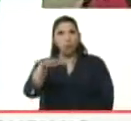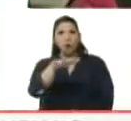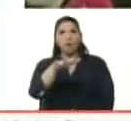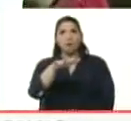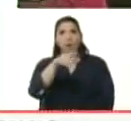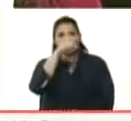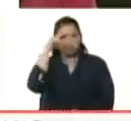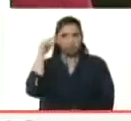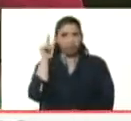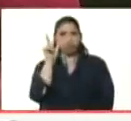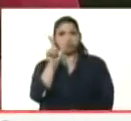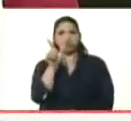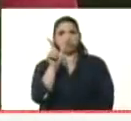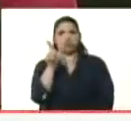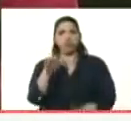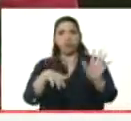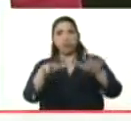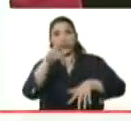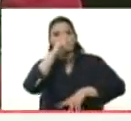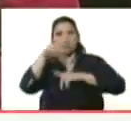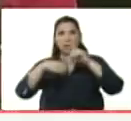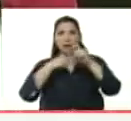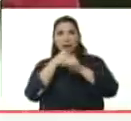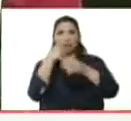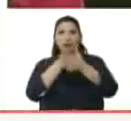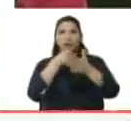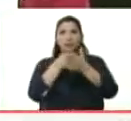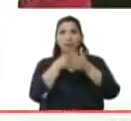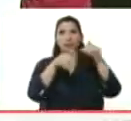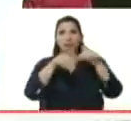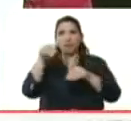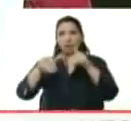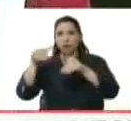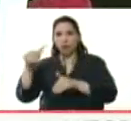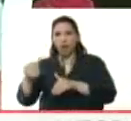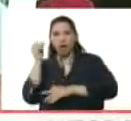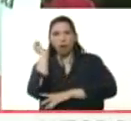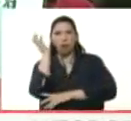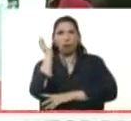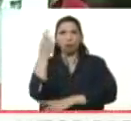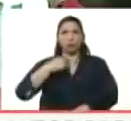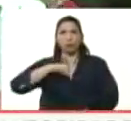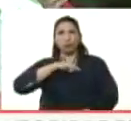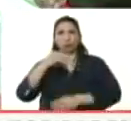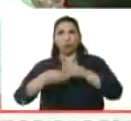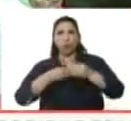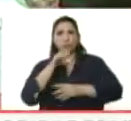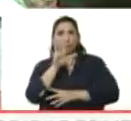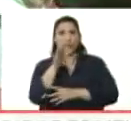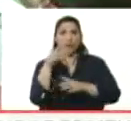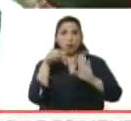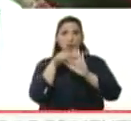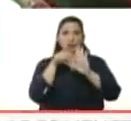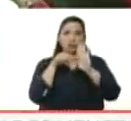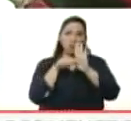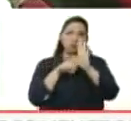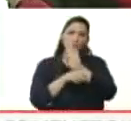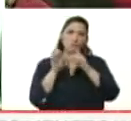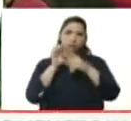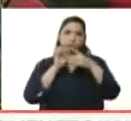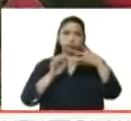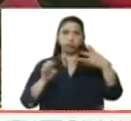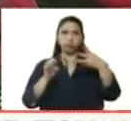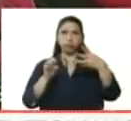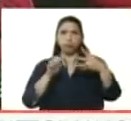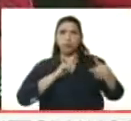PSUV 13 años con las luchas del pueblo, batallas electorales, los congresos que hemos tenido, 5 líneas estratégicas de acción política,